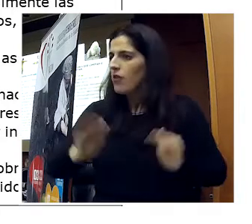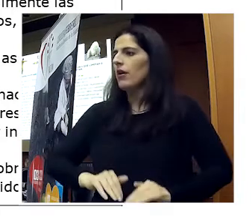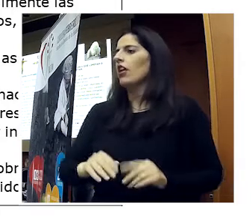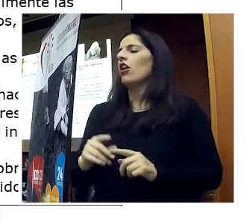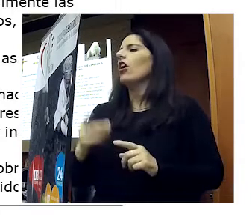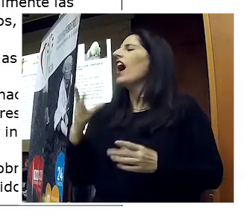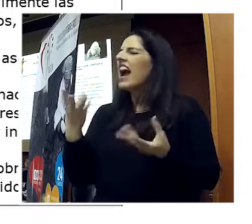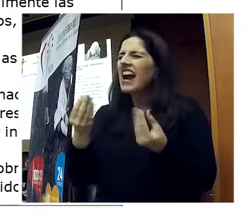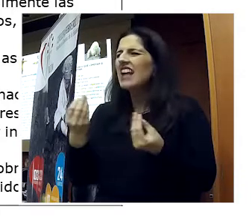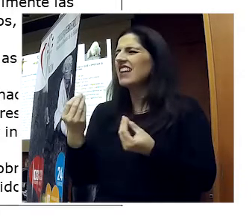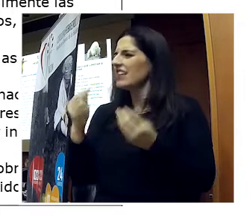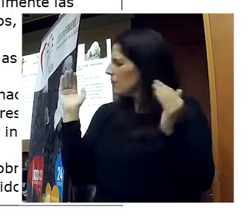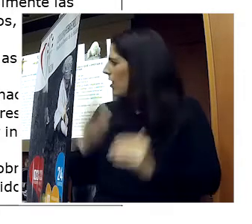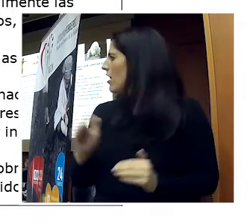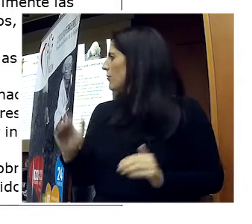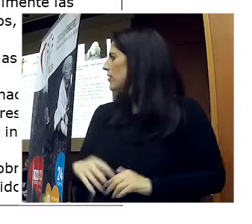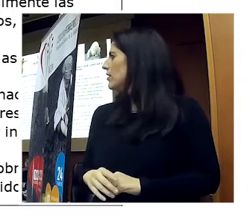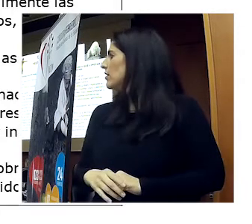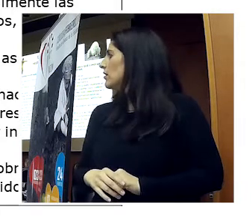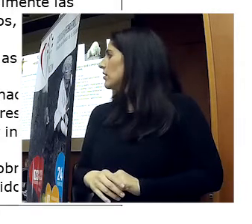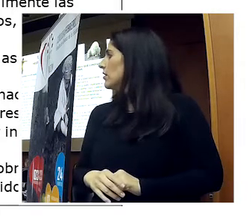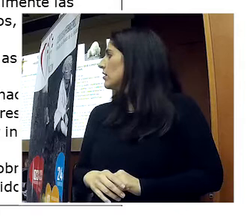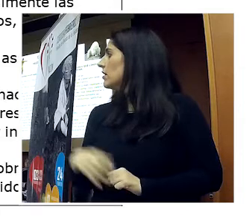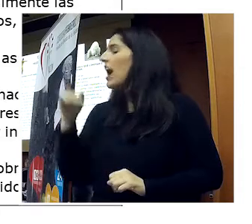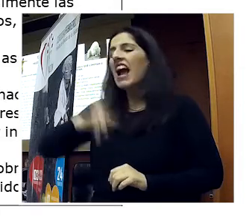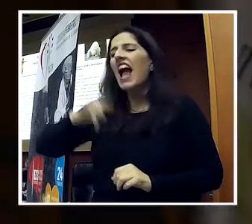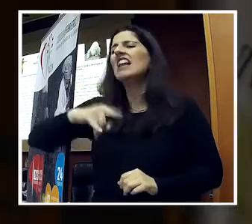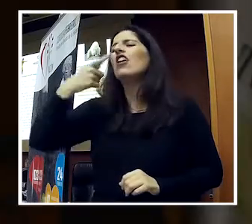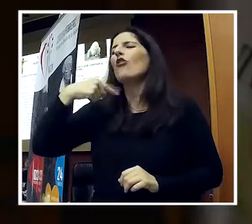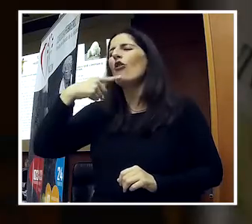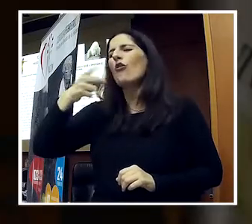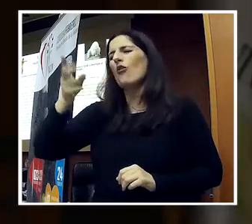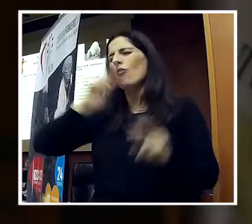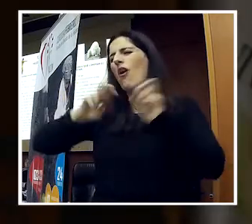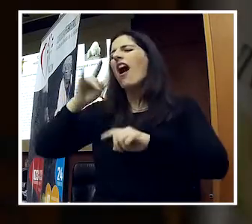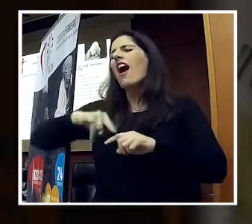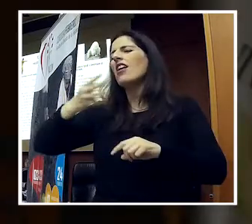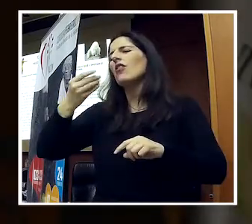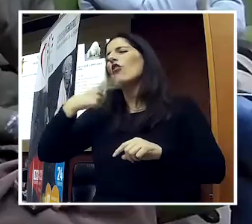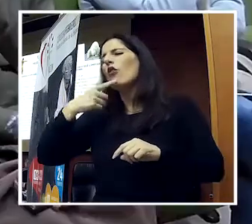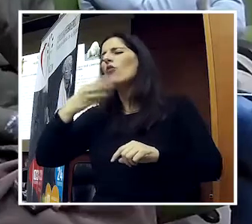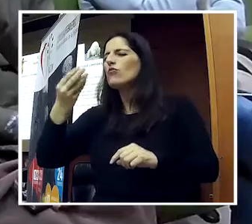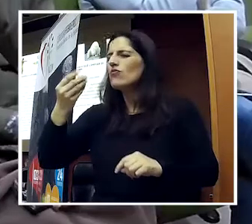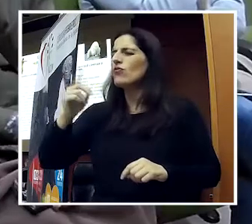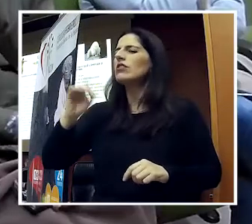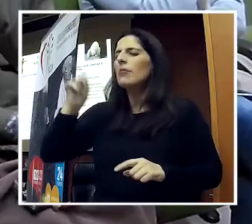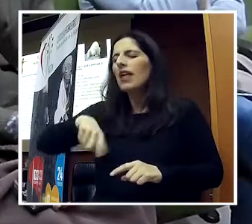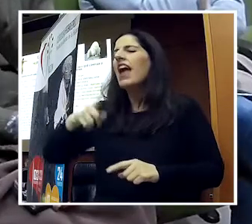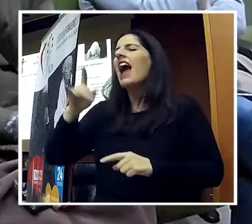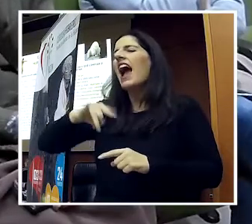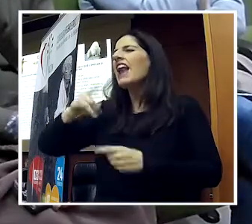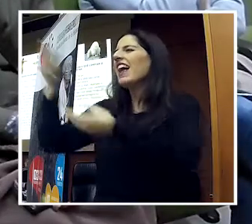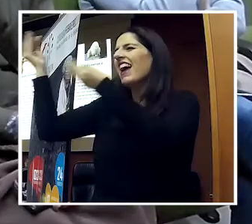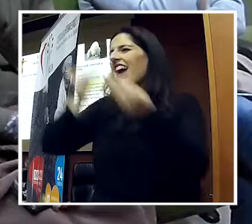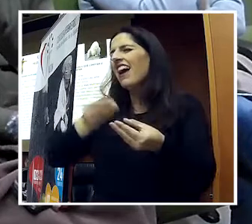grasas saturadas, disminuir de forma importante el consumo de carnes rojas, fundamentalmente las que son carnes procesadas, esas sí que